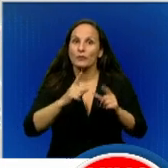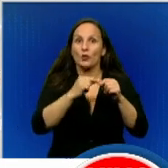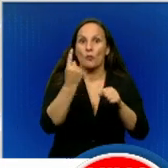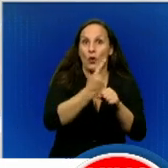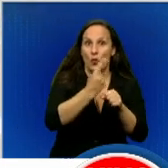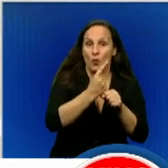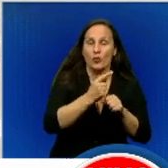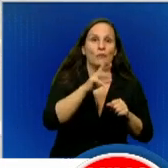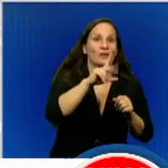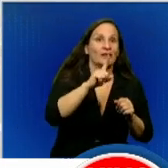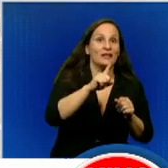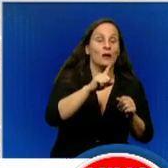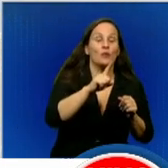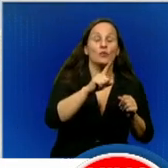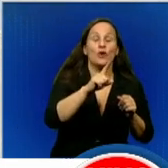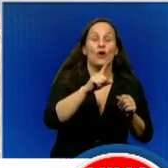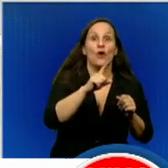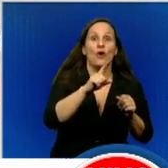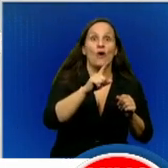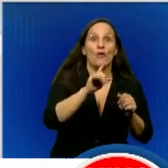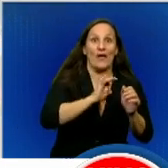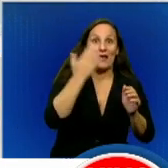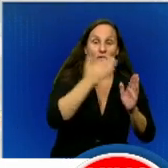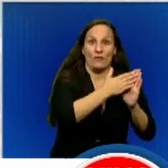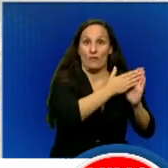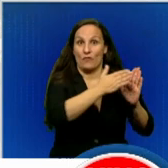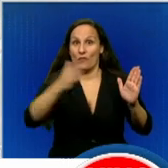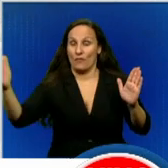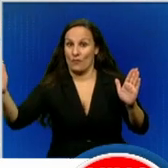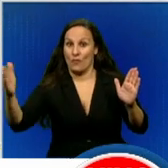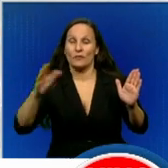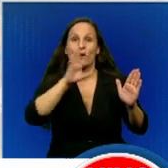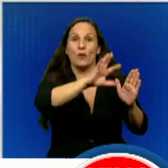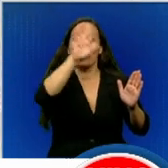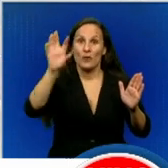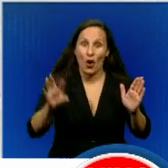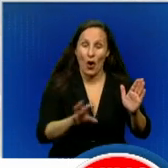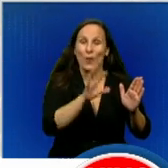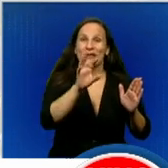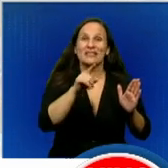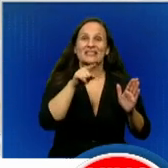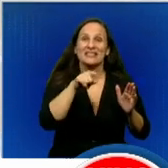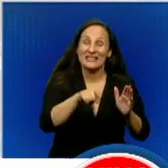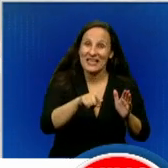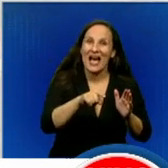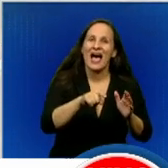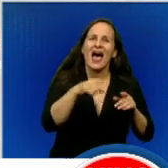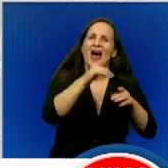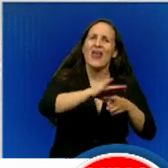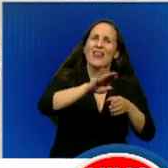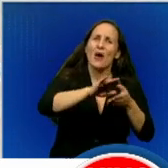partir del 31 de diciembre de 2020 durante un año las provincias no podrán incrementar el stock de deuda